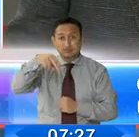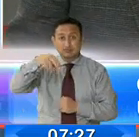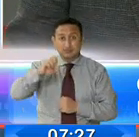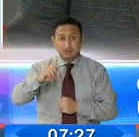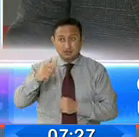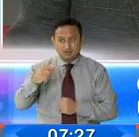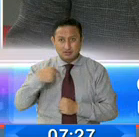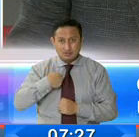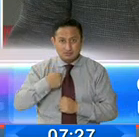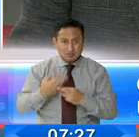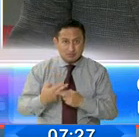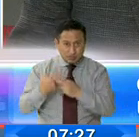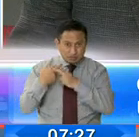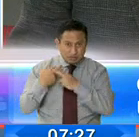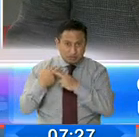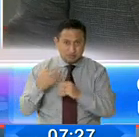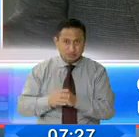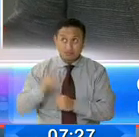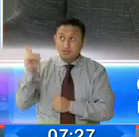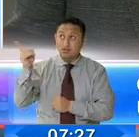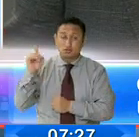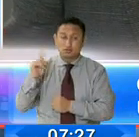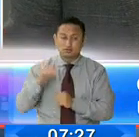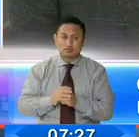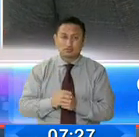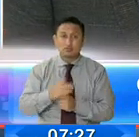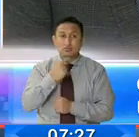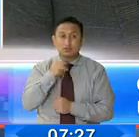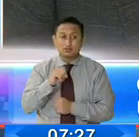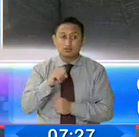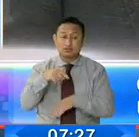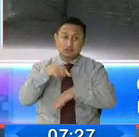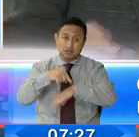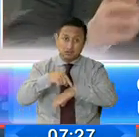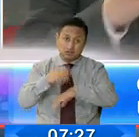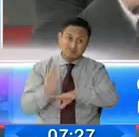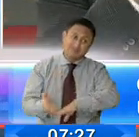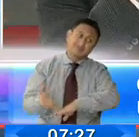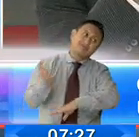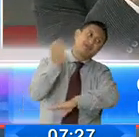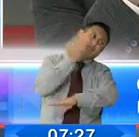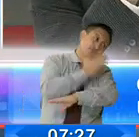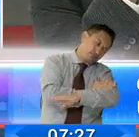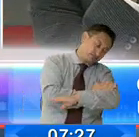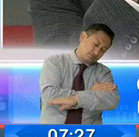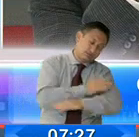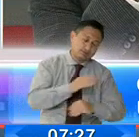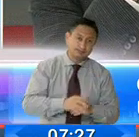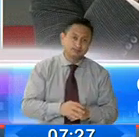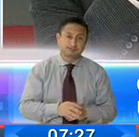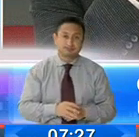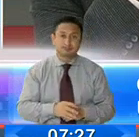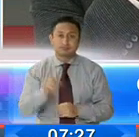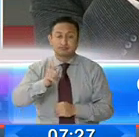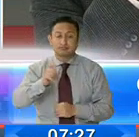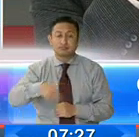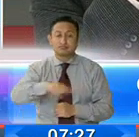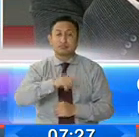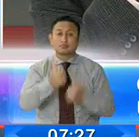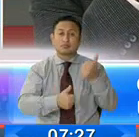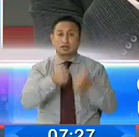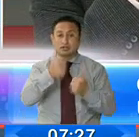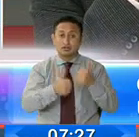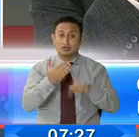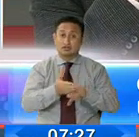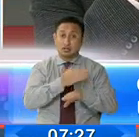Entonces, se tiene que regresar en tiempos, se tiene que eliminar a candidatos que